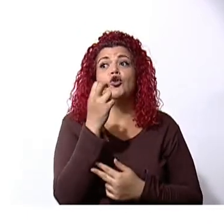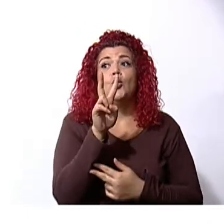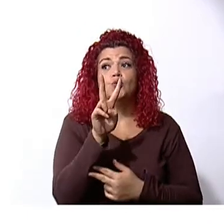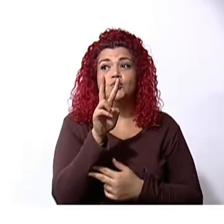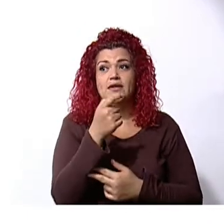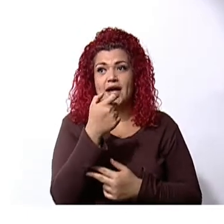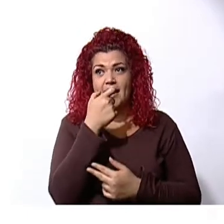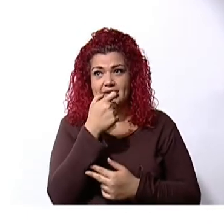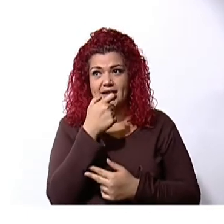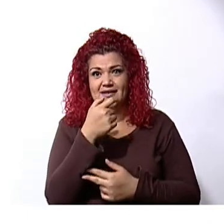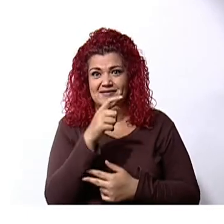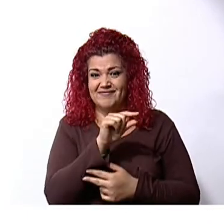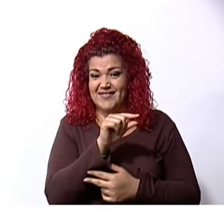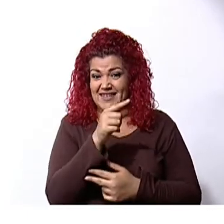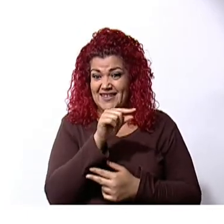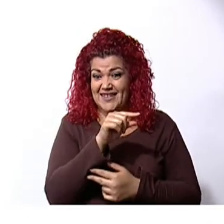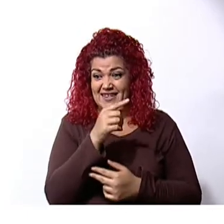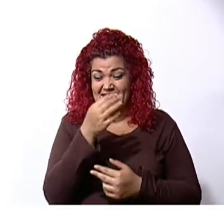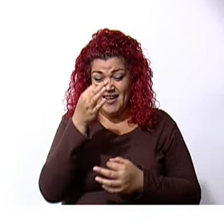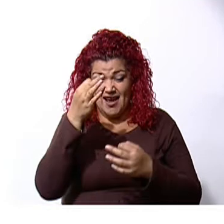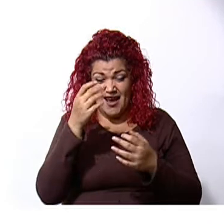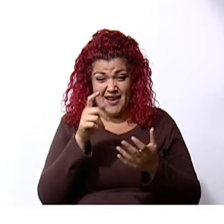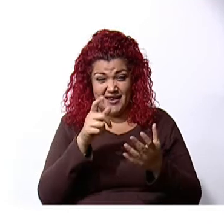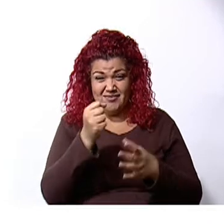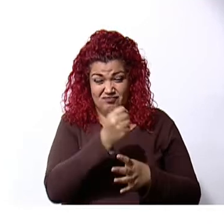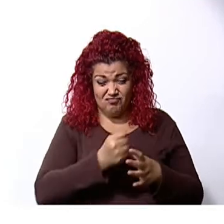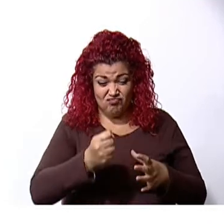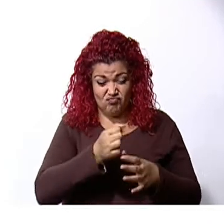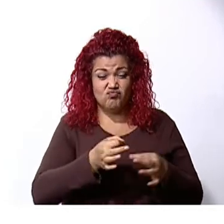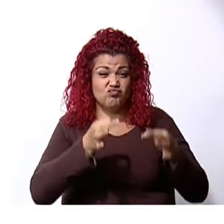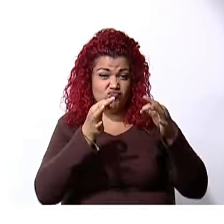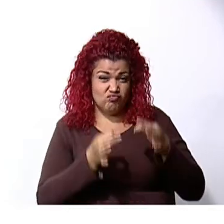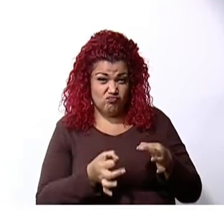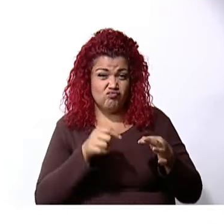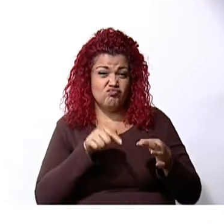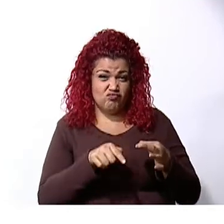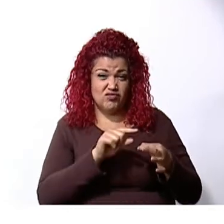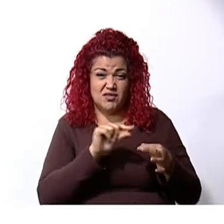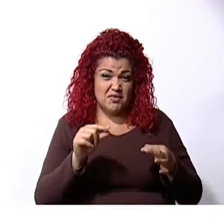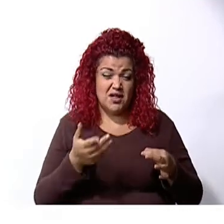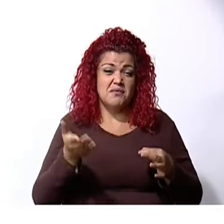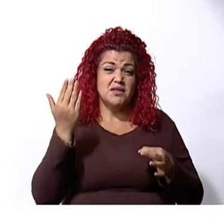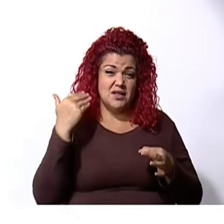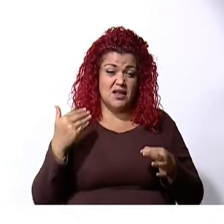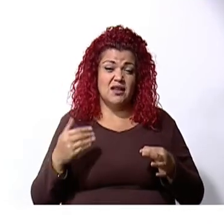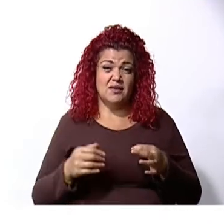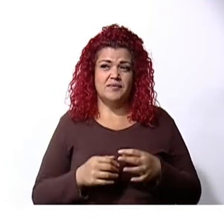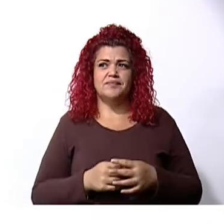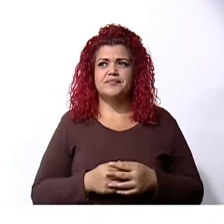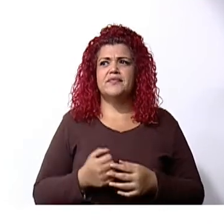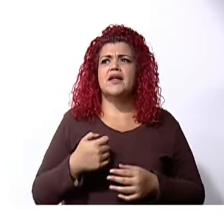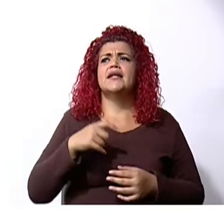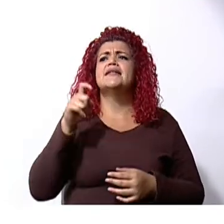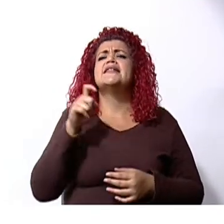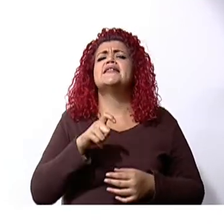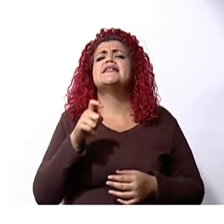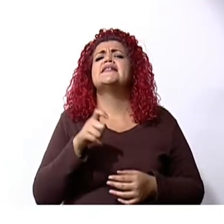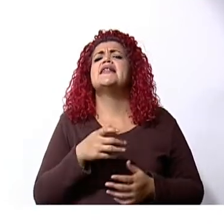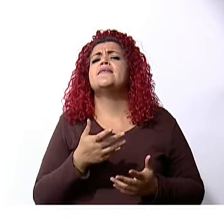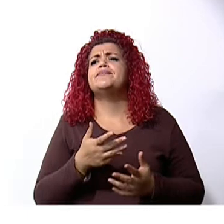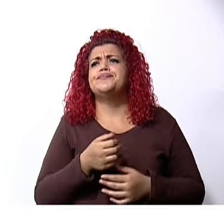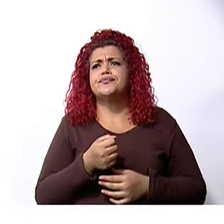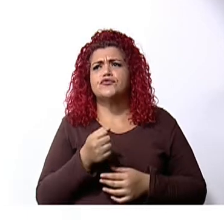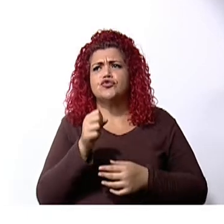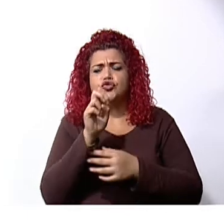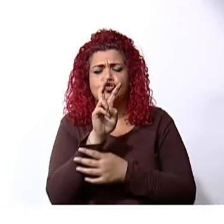galletas, que fue la receta original que hicimos la semana pasada, necesitamos